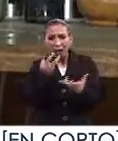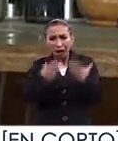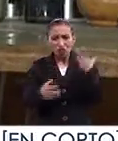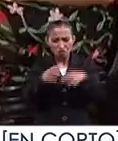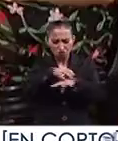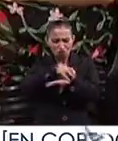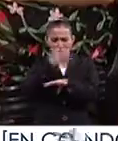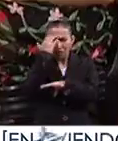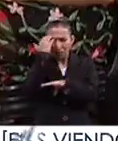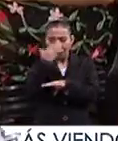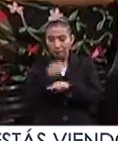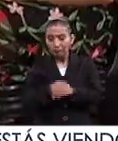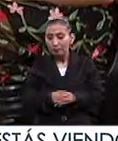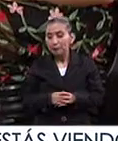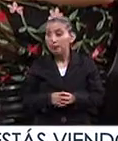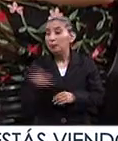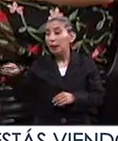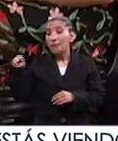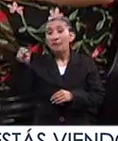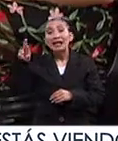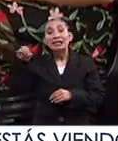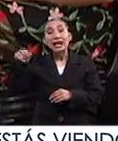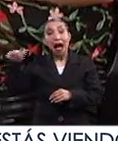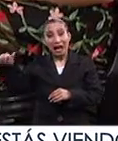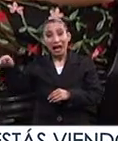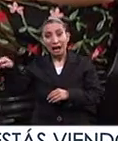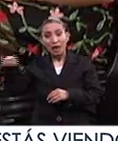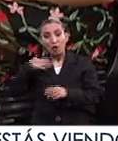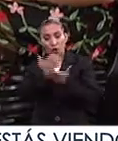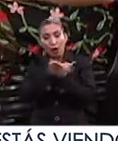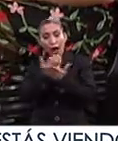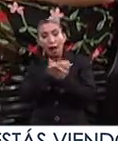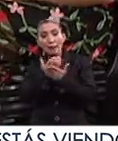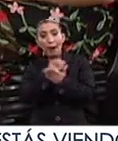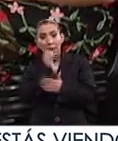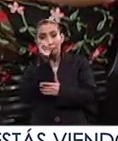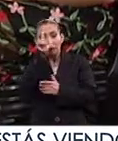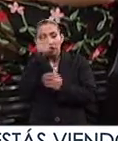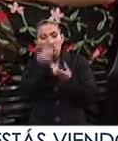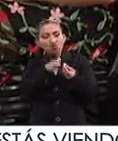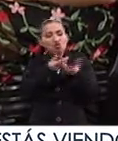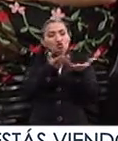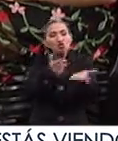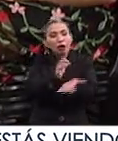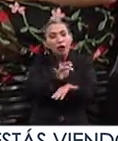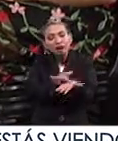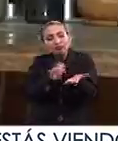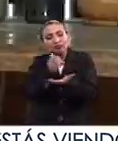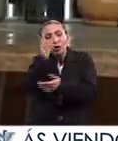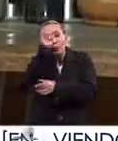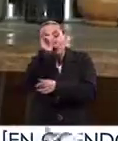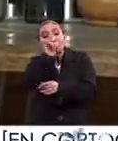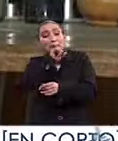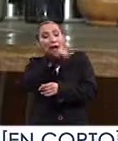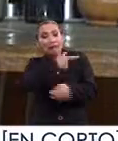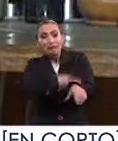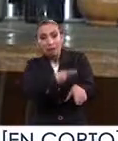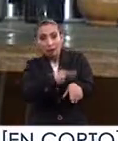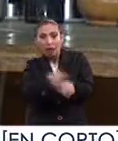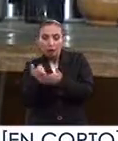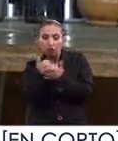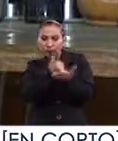pie horrible hinchado. Porque María Sabina no solamente curaba los males del espíritu, digamos, sino también cuando alguien se